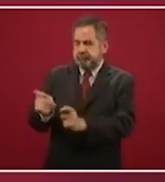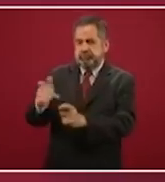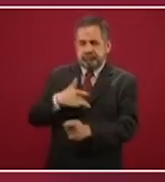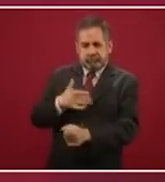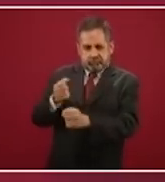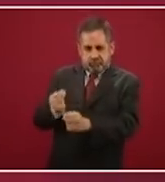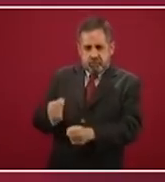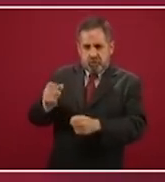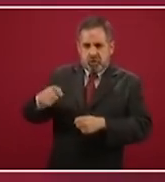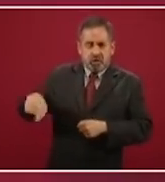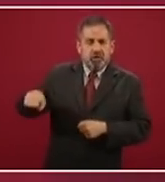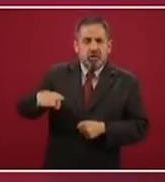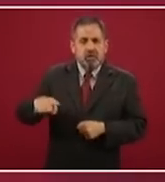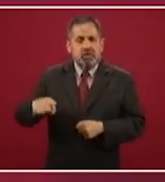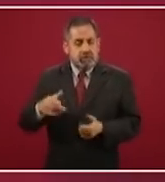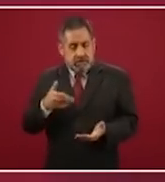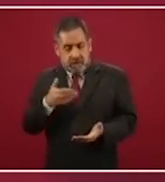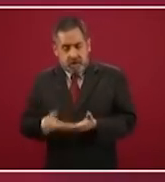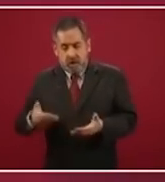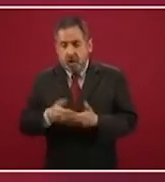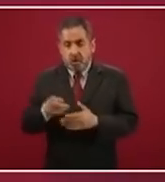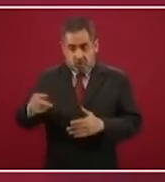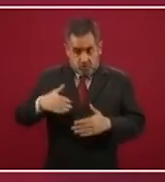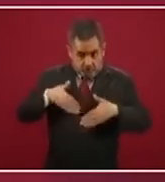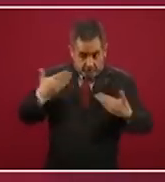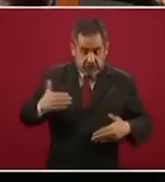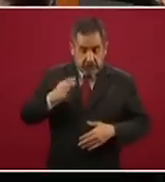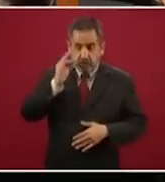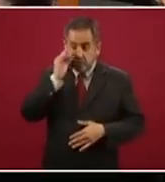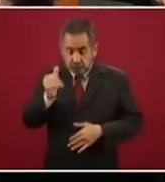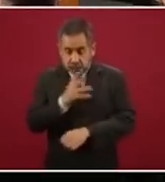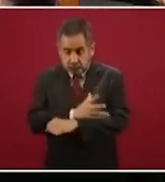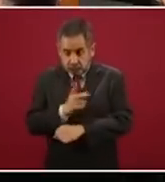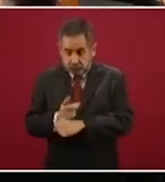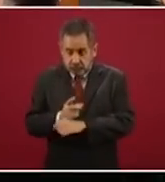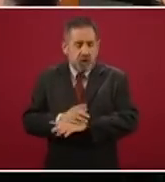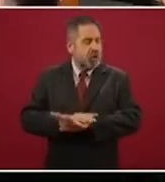garantía de que actuando de buena fe van a reducir